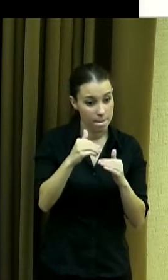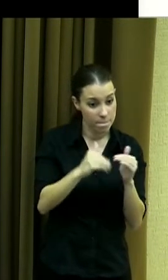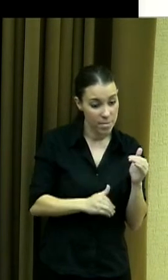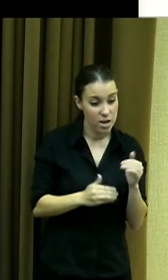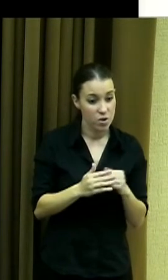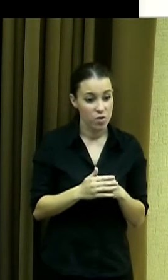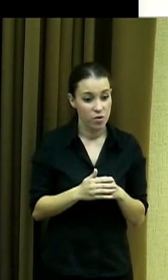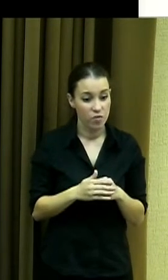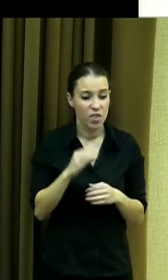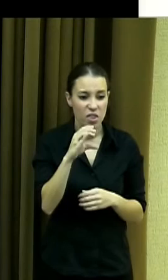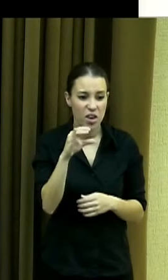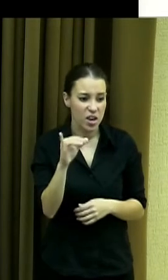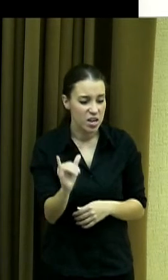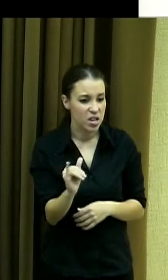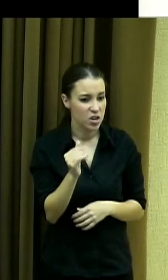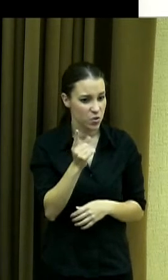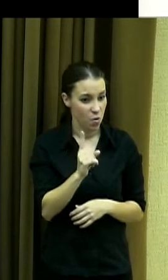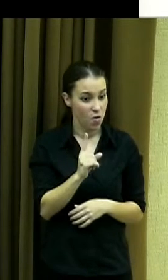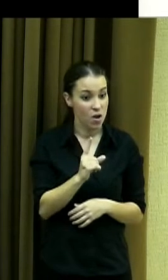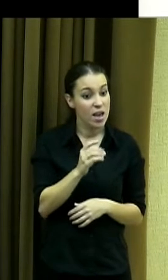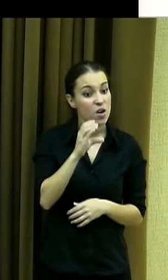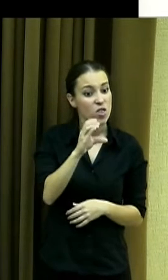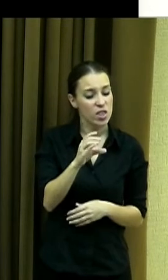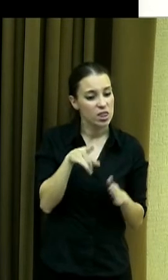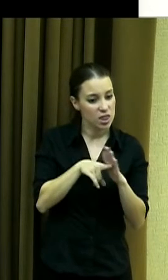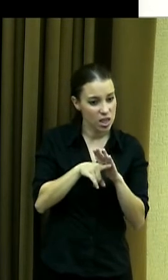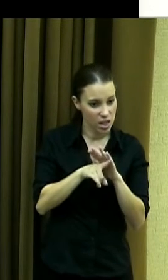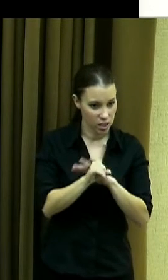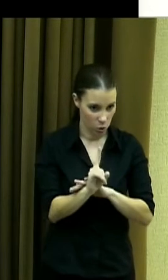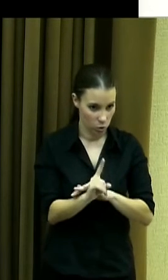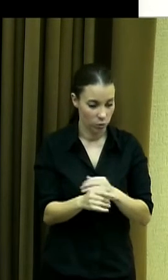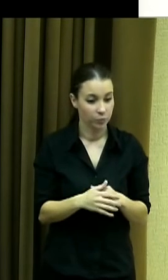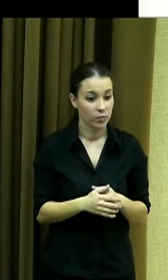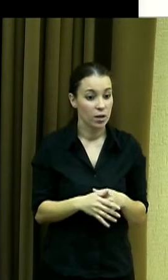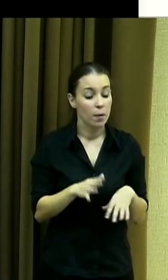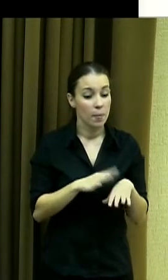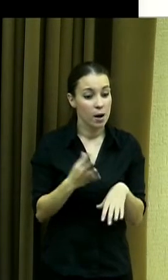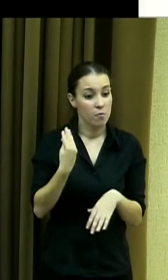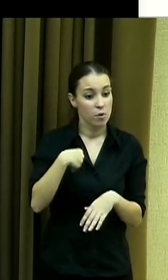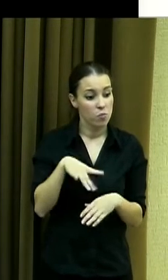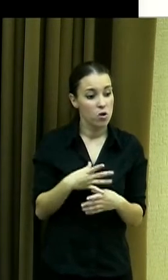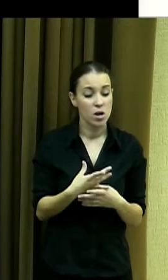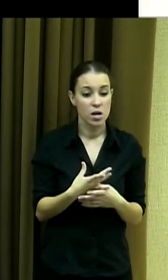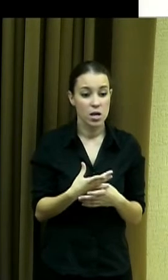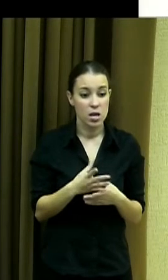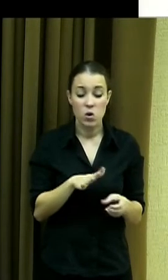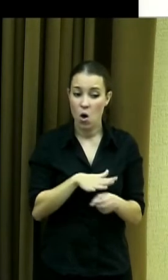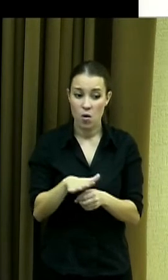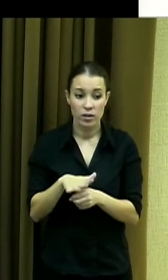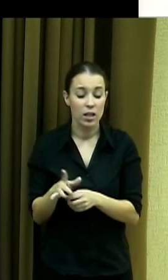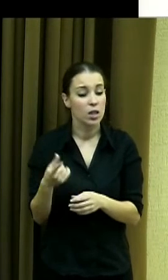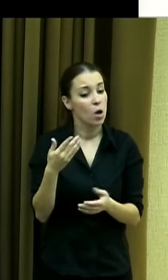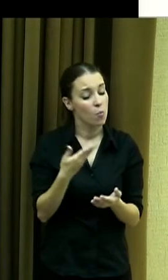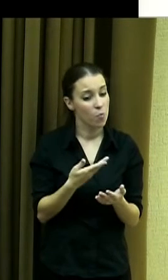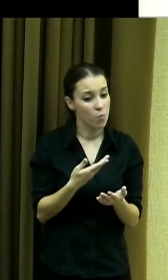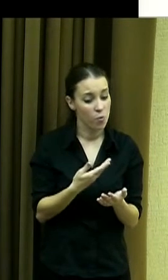hablamos de cociente intelectual, hablamos de cocientes de desarrollo. Y para ello pues, se dispone en el mercado de una serie de pruebas, de escalas,